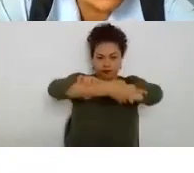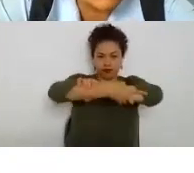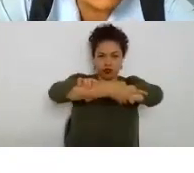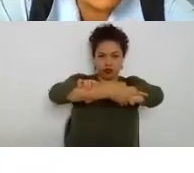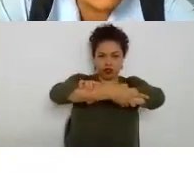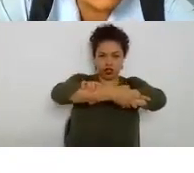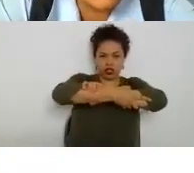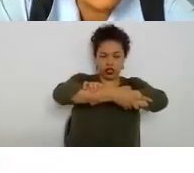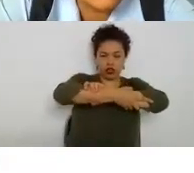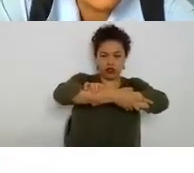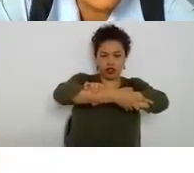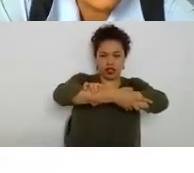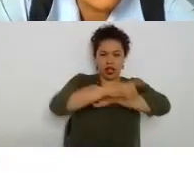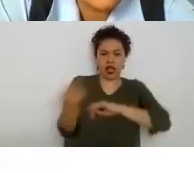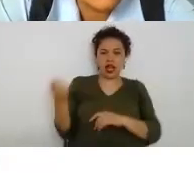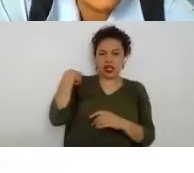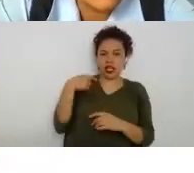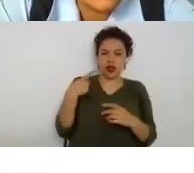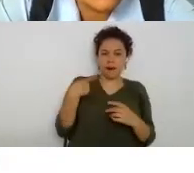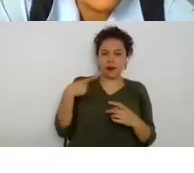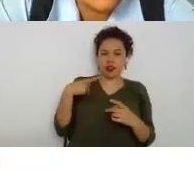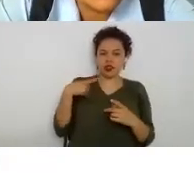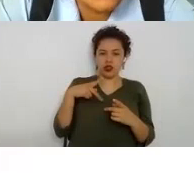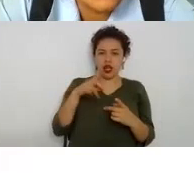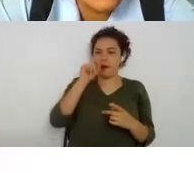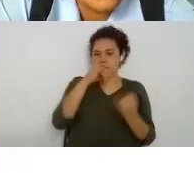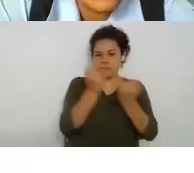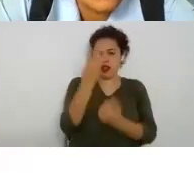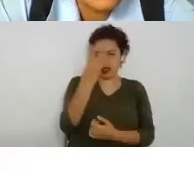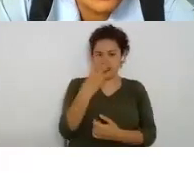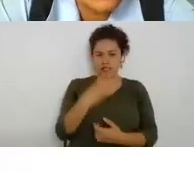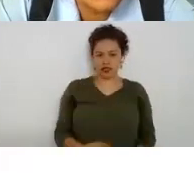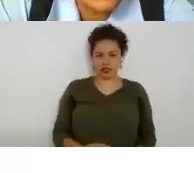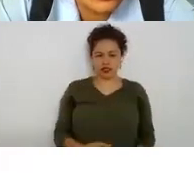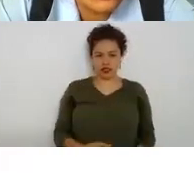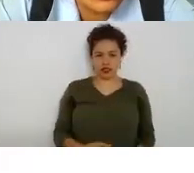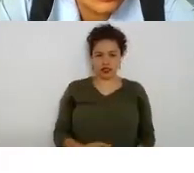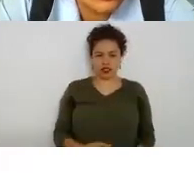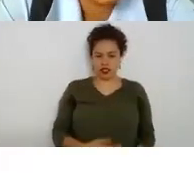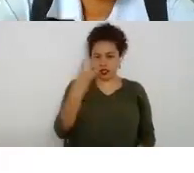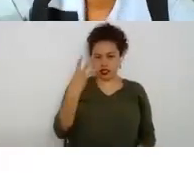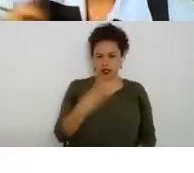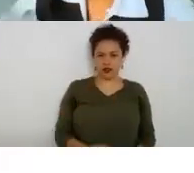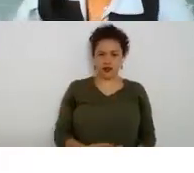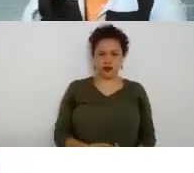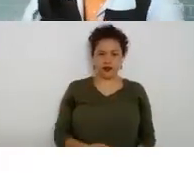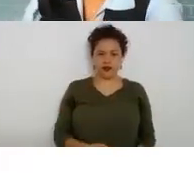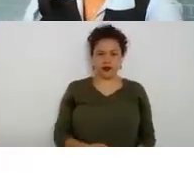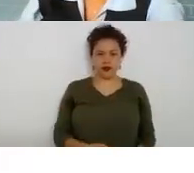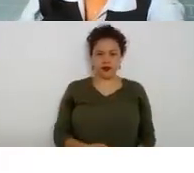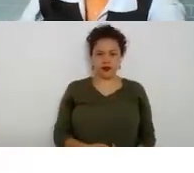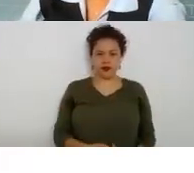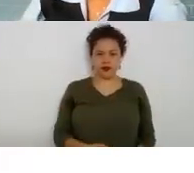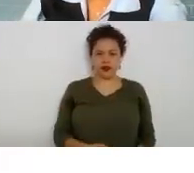atrás, voy a levantar a la víctima, como podemos verla aquí en el paso 3. ¿De acuerdo? En